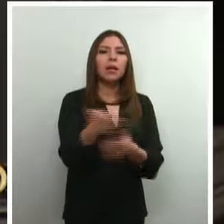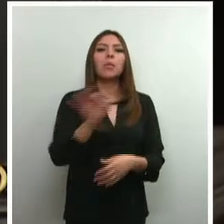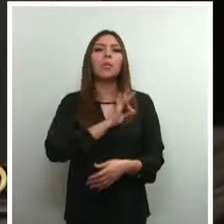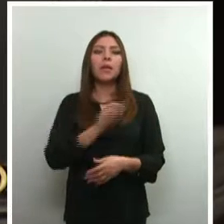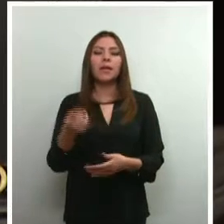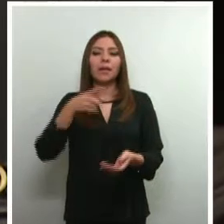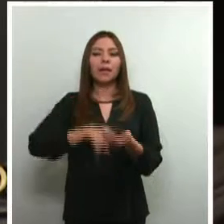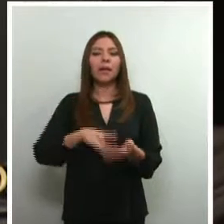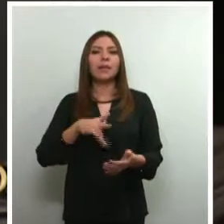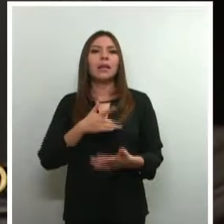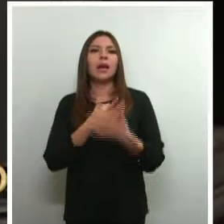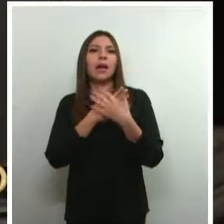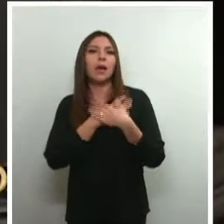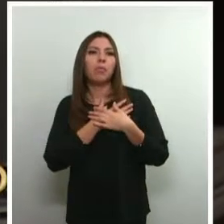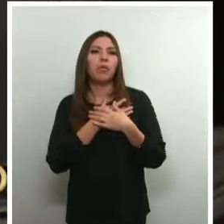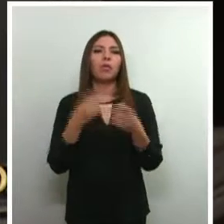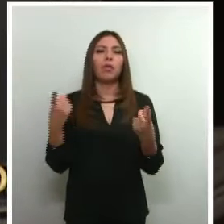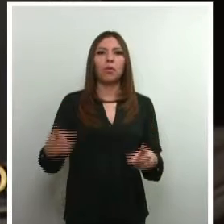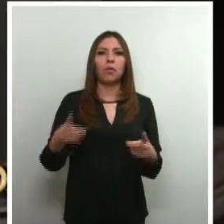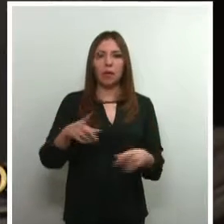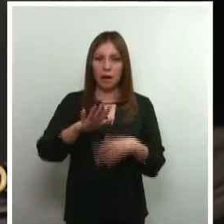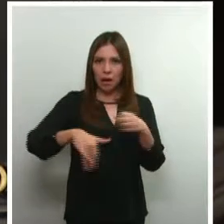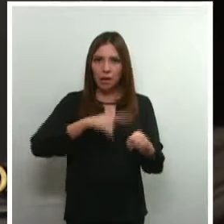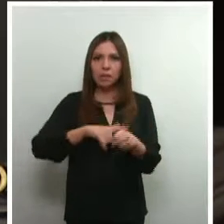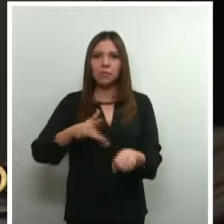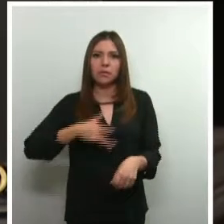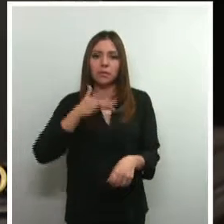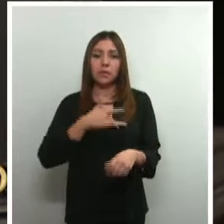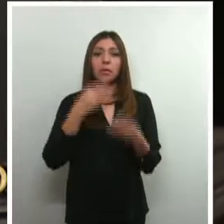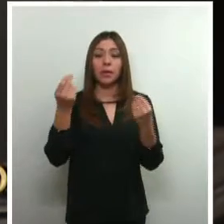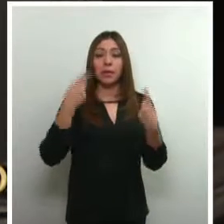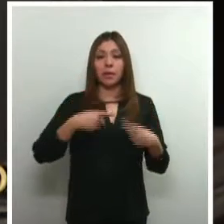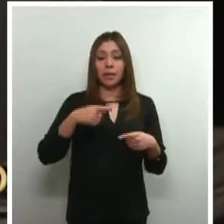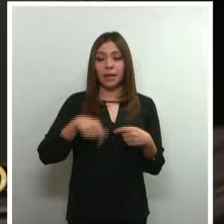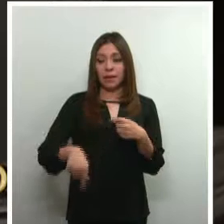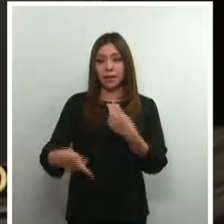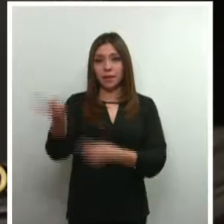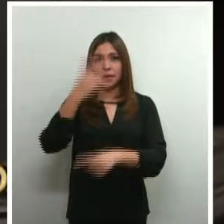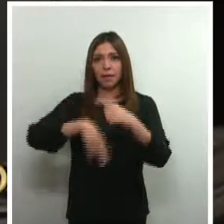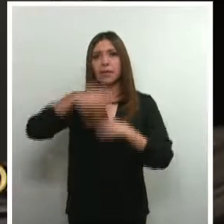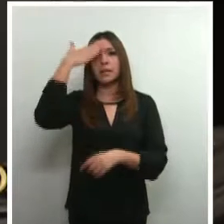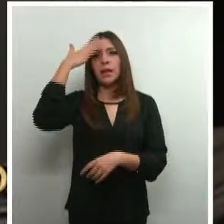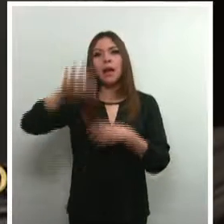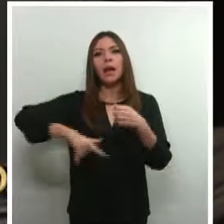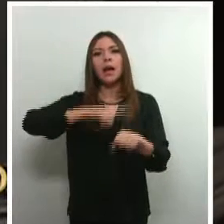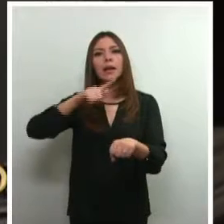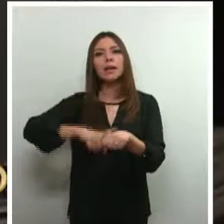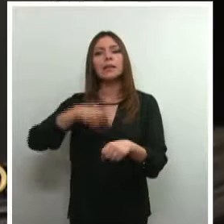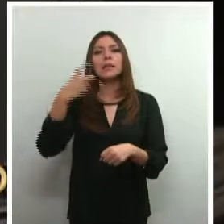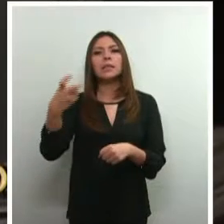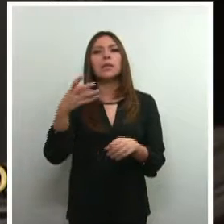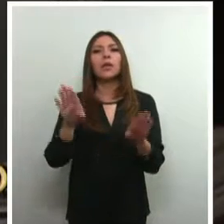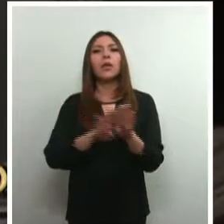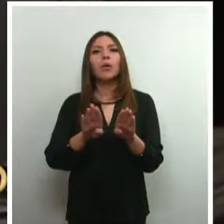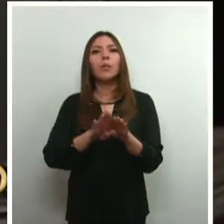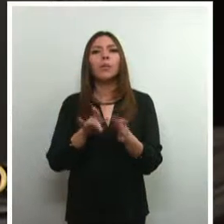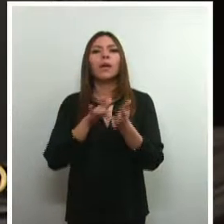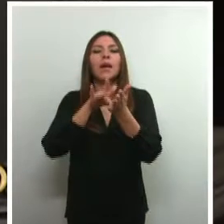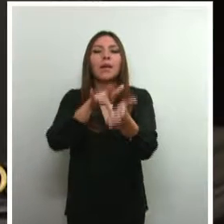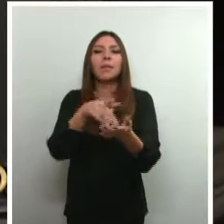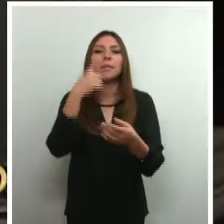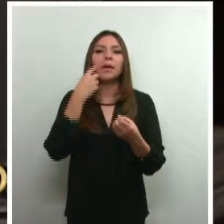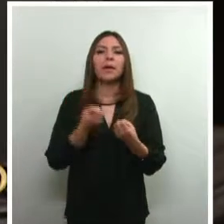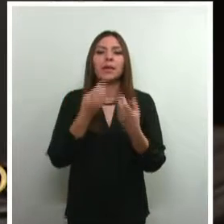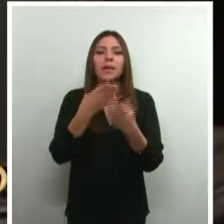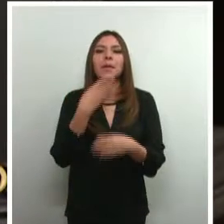dolor. Muchos de quienes hoy estamos aquí sabemos que los animales son fuente de bienestar, felicidad